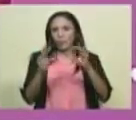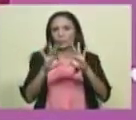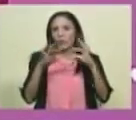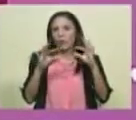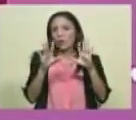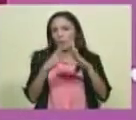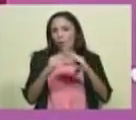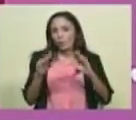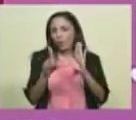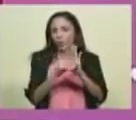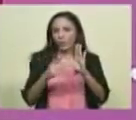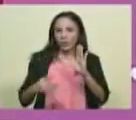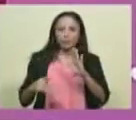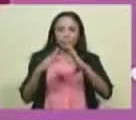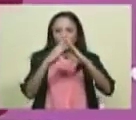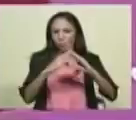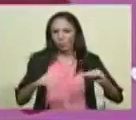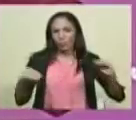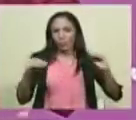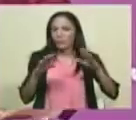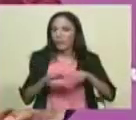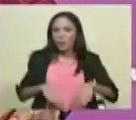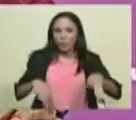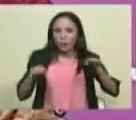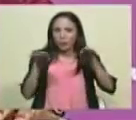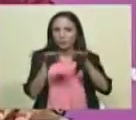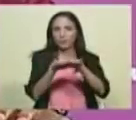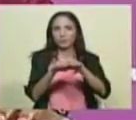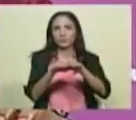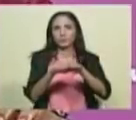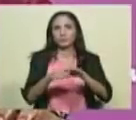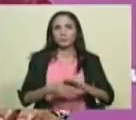avanzar hacia una sociedad de iguales,